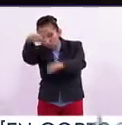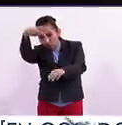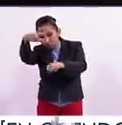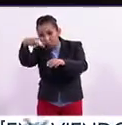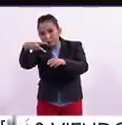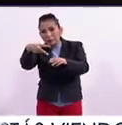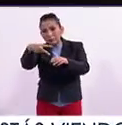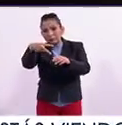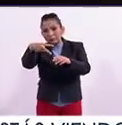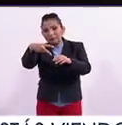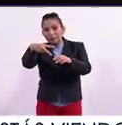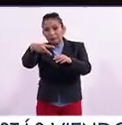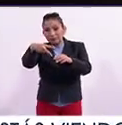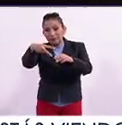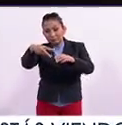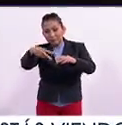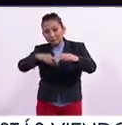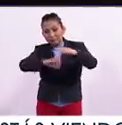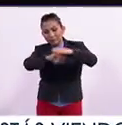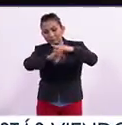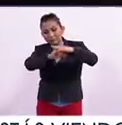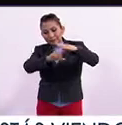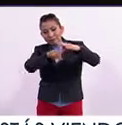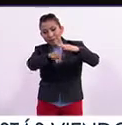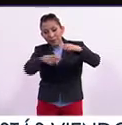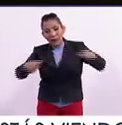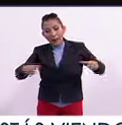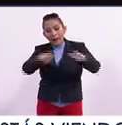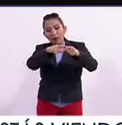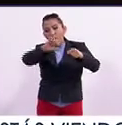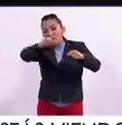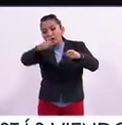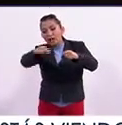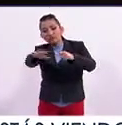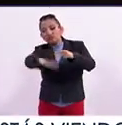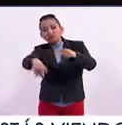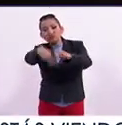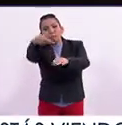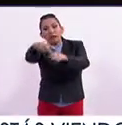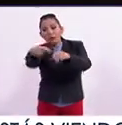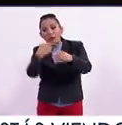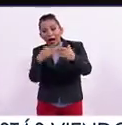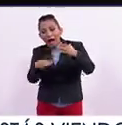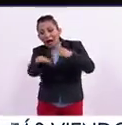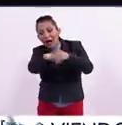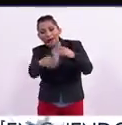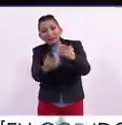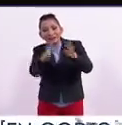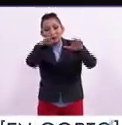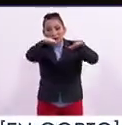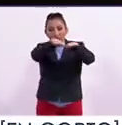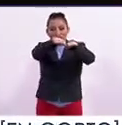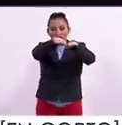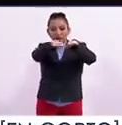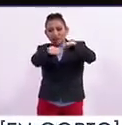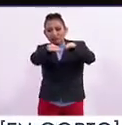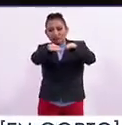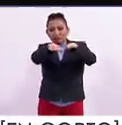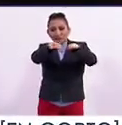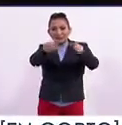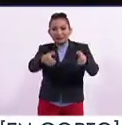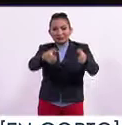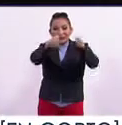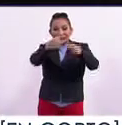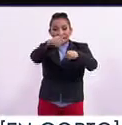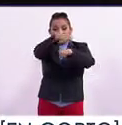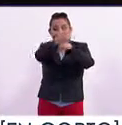arriba de donde habían habido pirámides, y otras nunca habían tenido, digamos, ninguna carga. Las que tenían pirámides, el